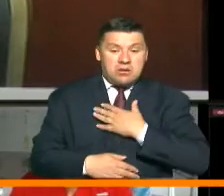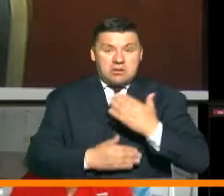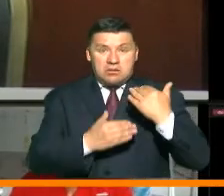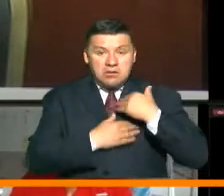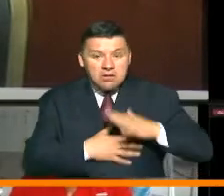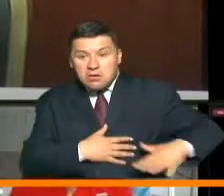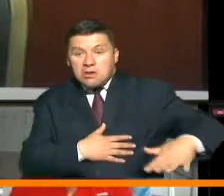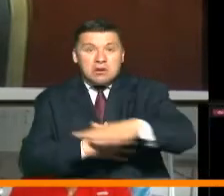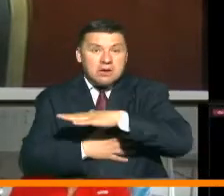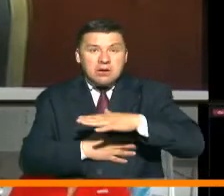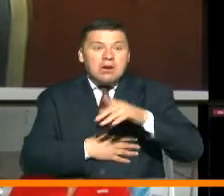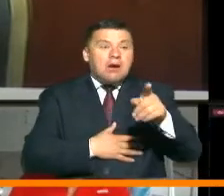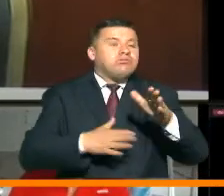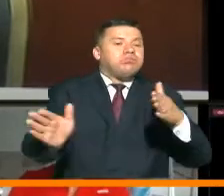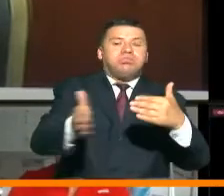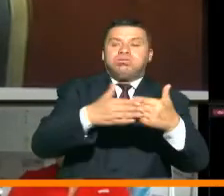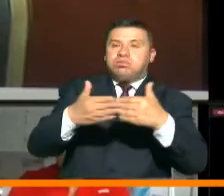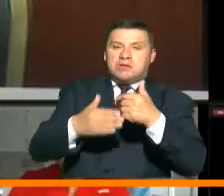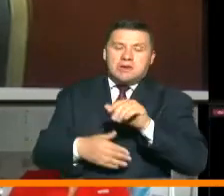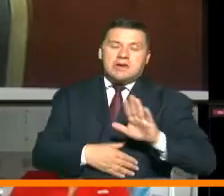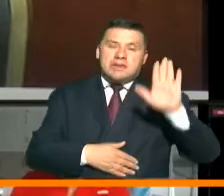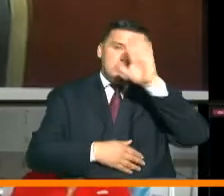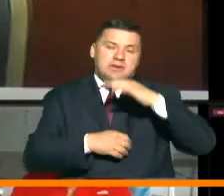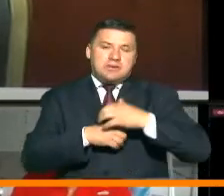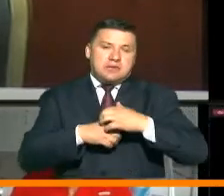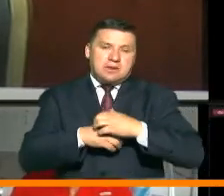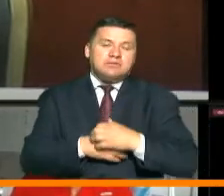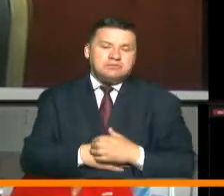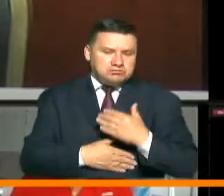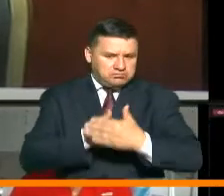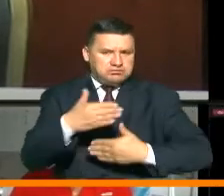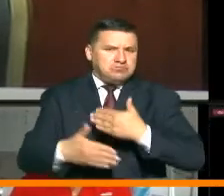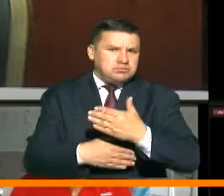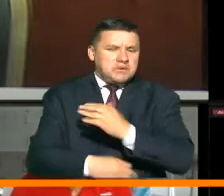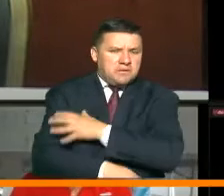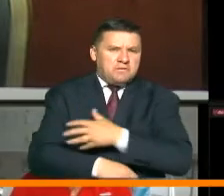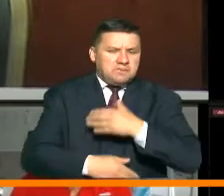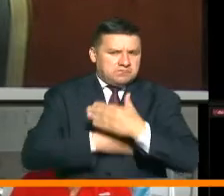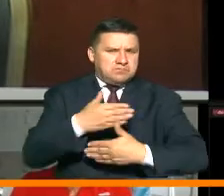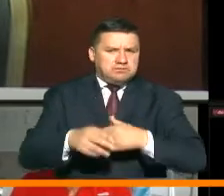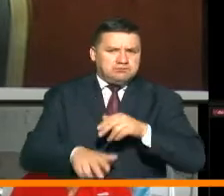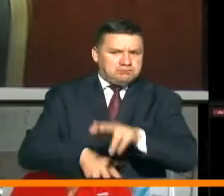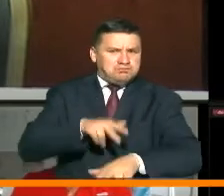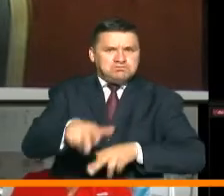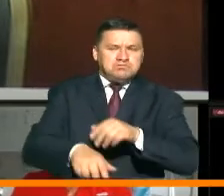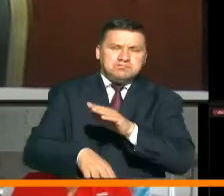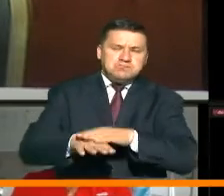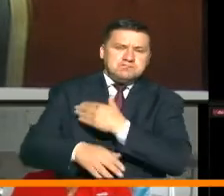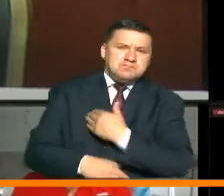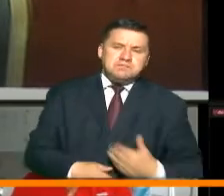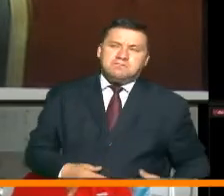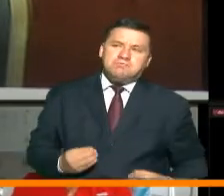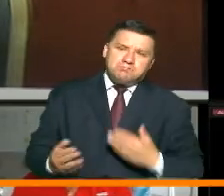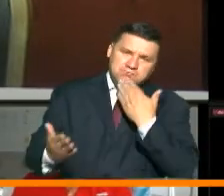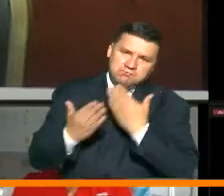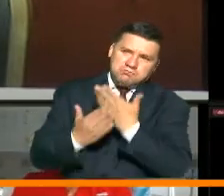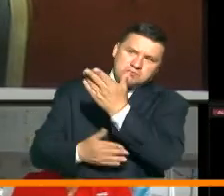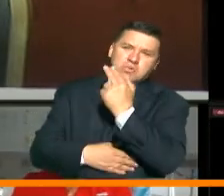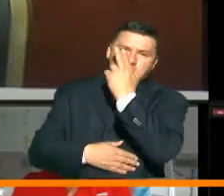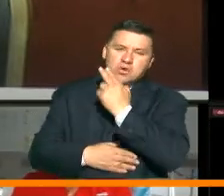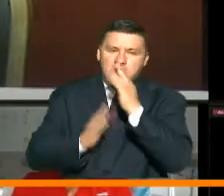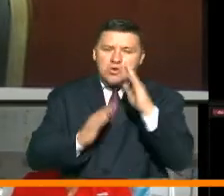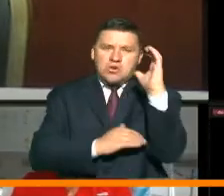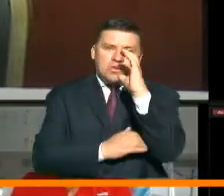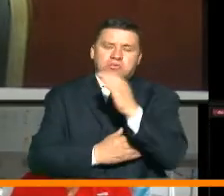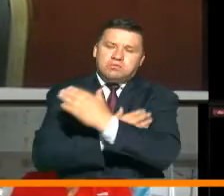se encuentra restringido acá en el departamento del tolima avanzamos muy fuertemente el señor presidente sería usted todo ese compromiso